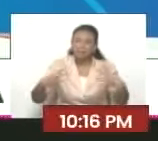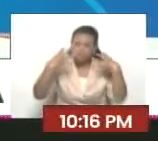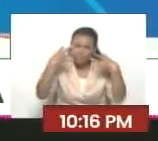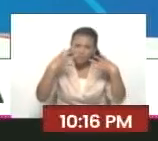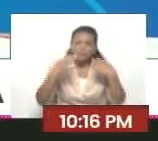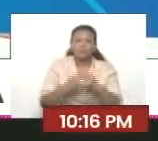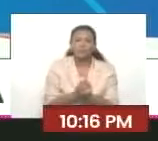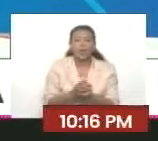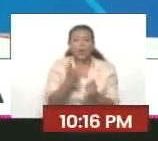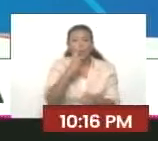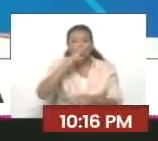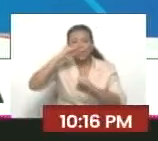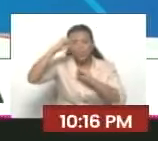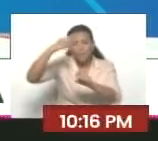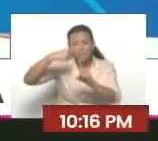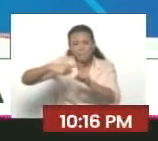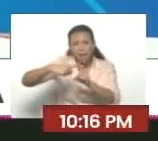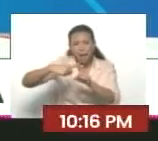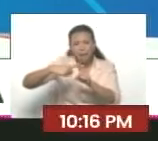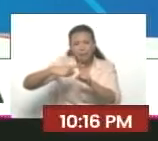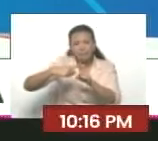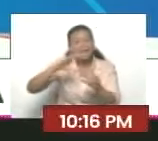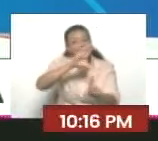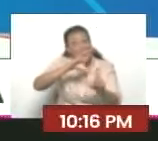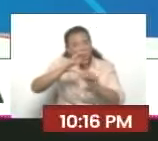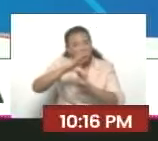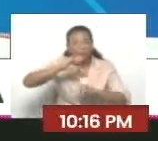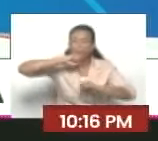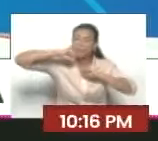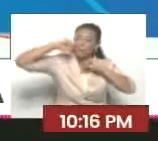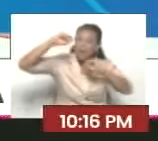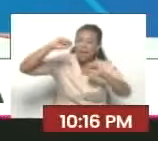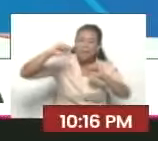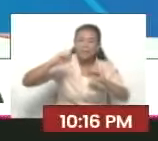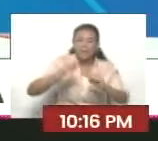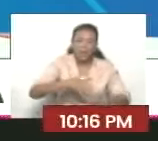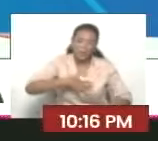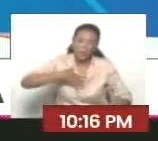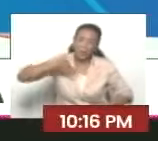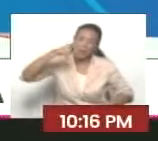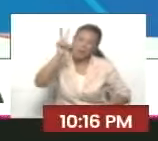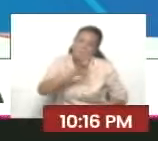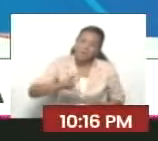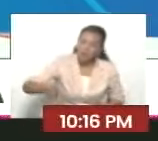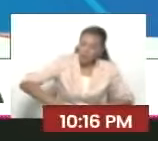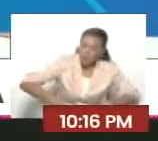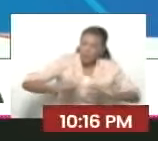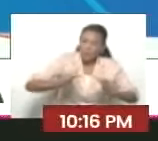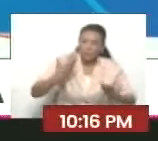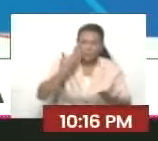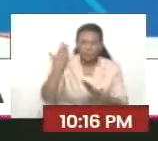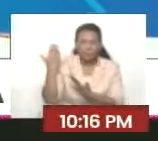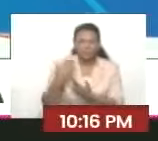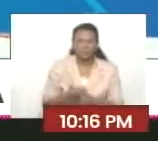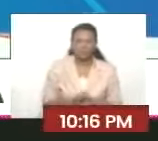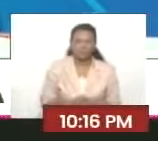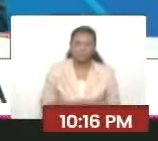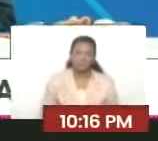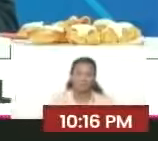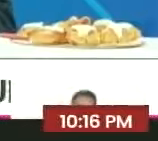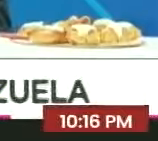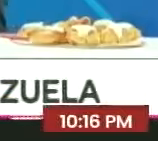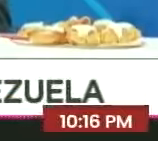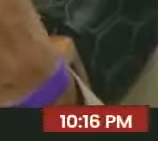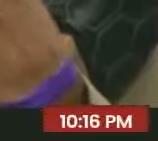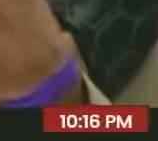ustedes. Con Maduro más, la cultura vive, el alma nacional renace. ¡Adelante!